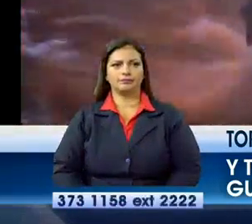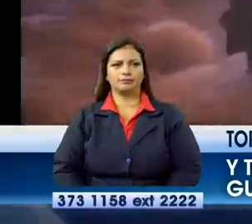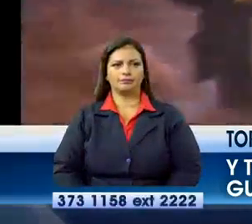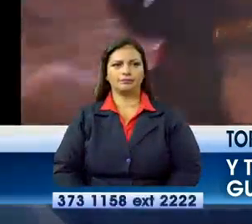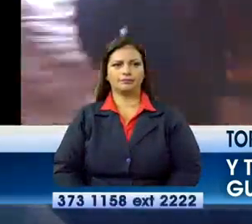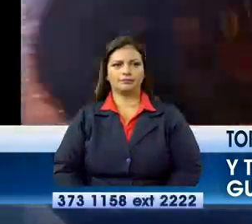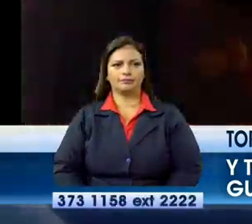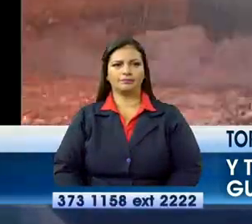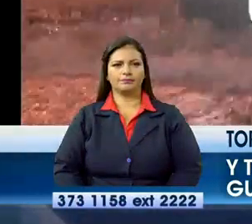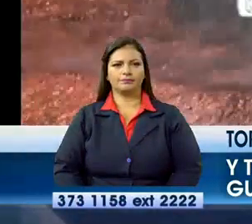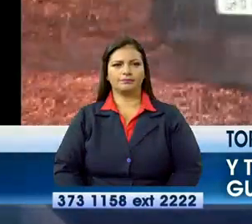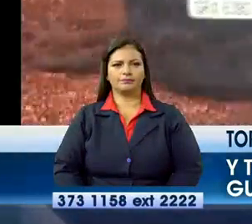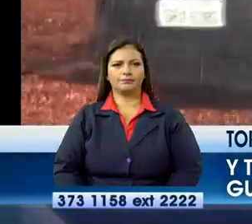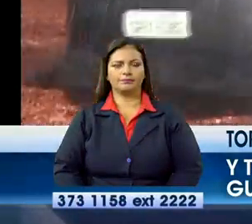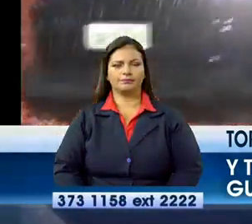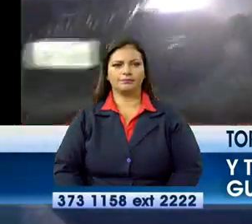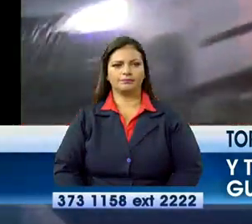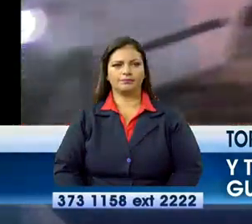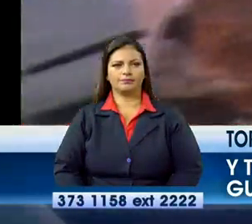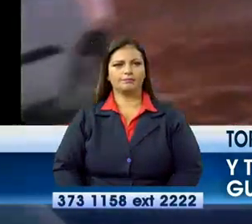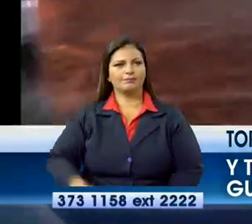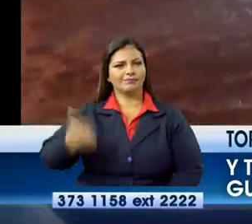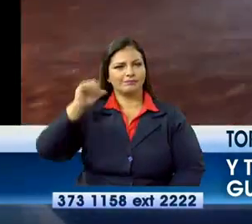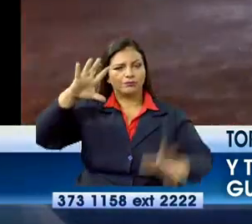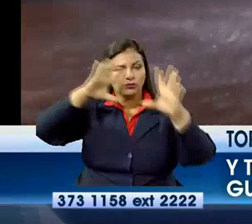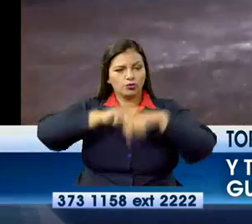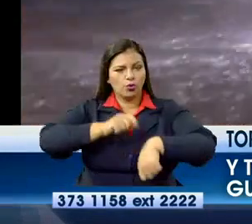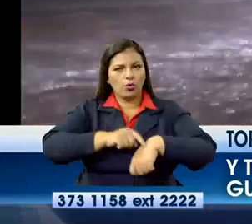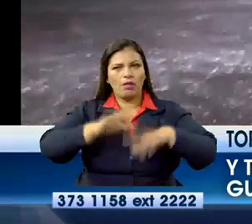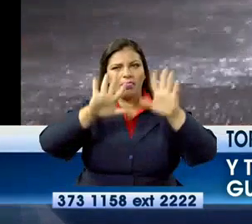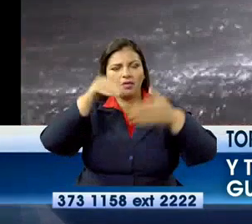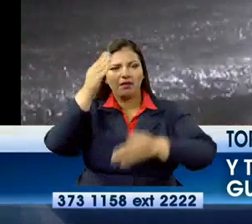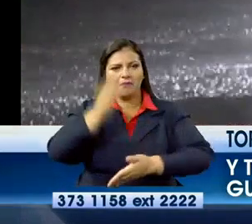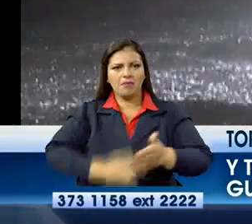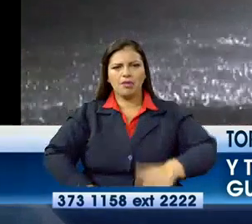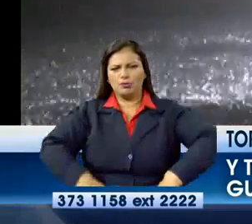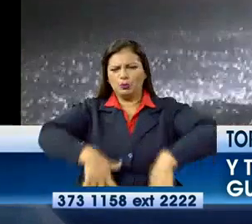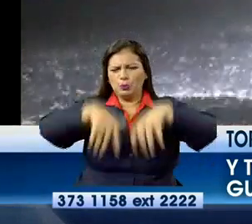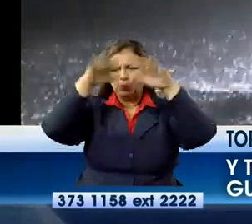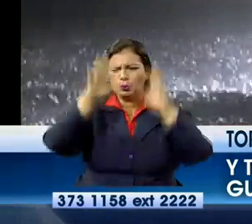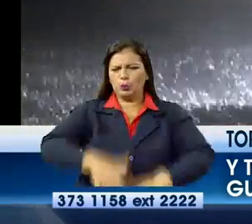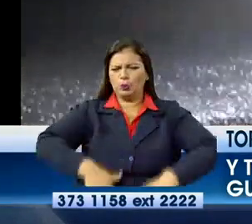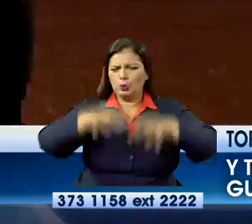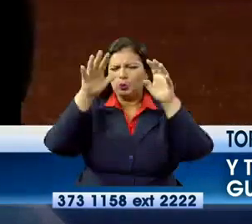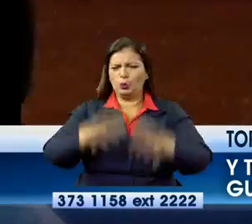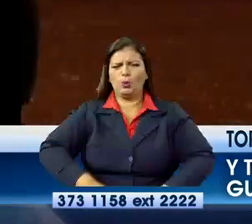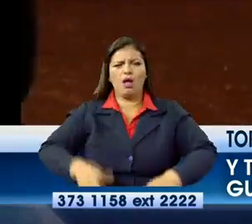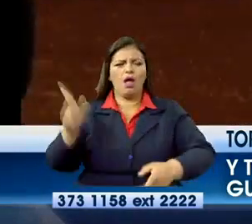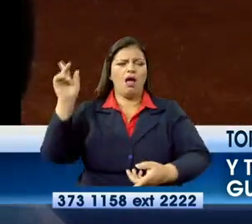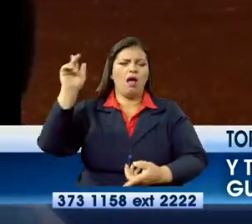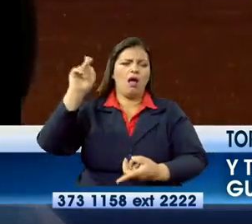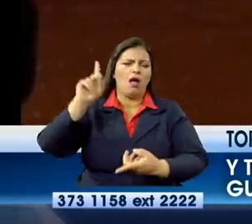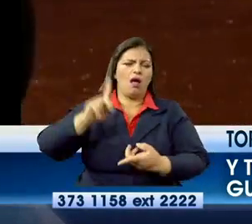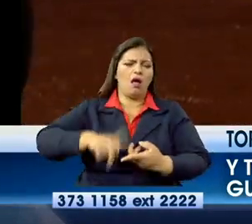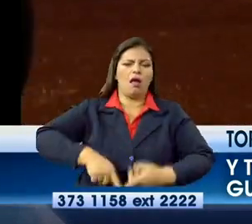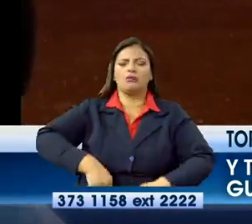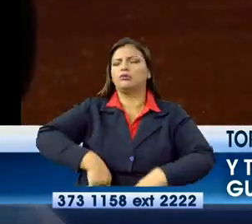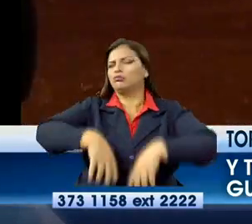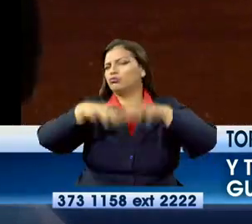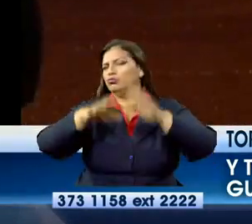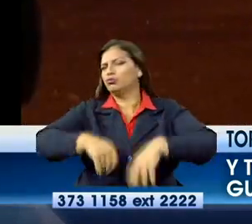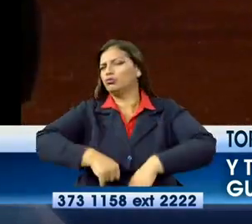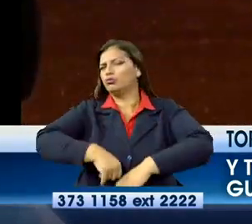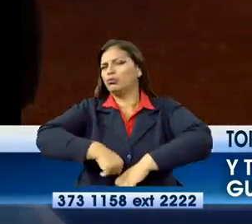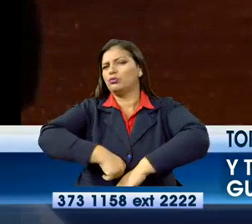El aguacero se produjo a partir de las 10:30 de la noche del domingo y se extendió hasta las primeras horas de